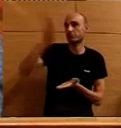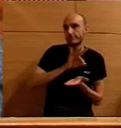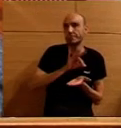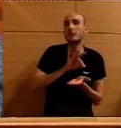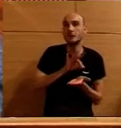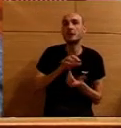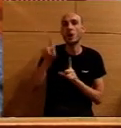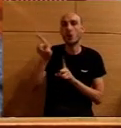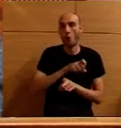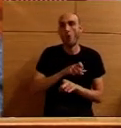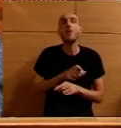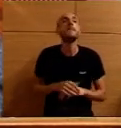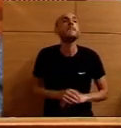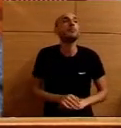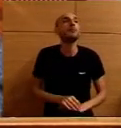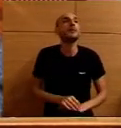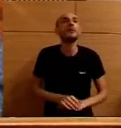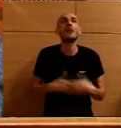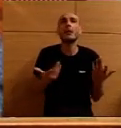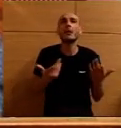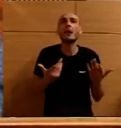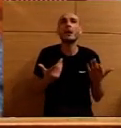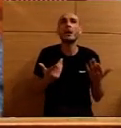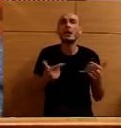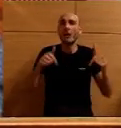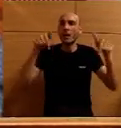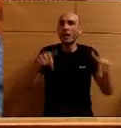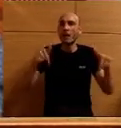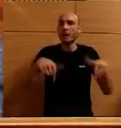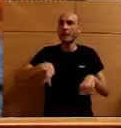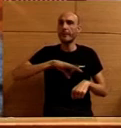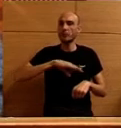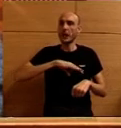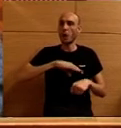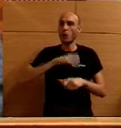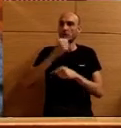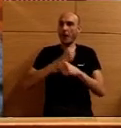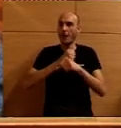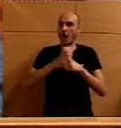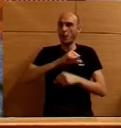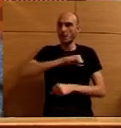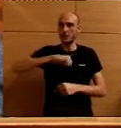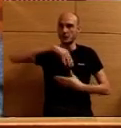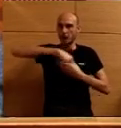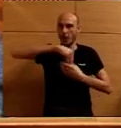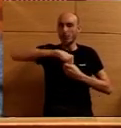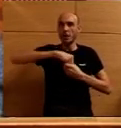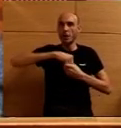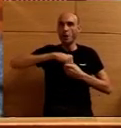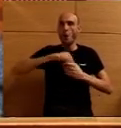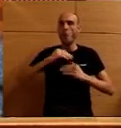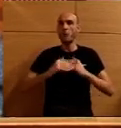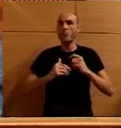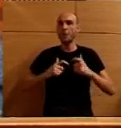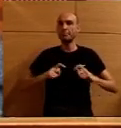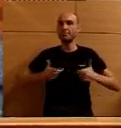No es cierto que limitemos las posibilidades de promoción profesional del personal propio. Todo lo contrario, nada impide a